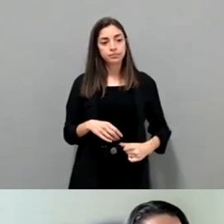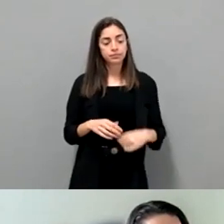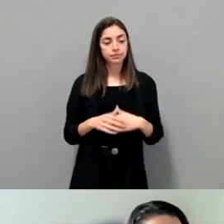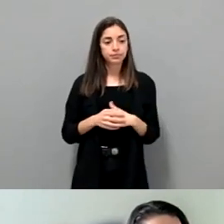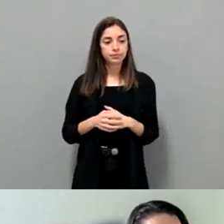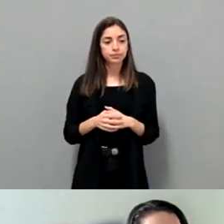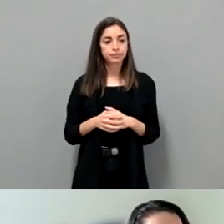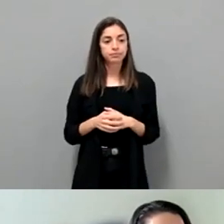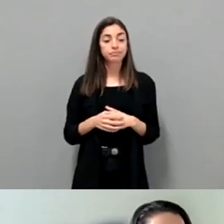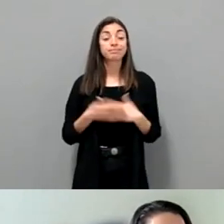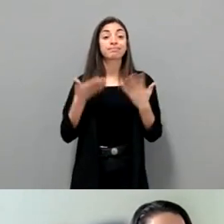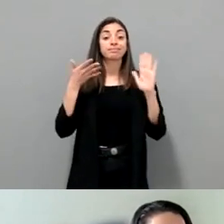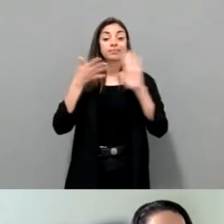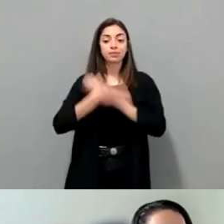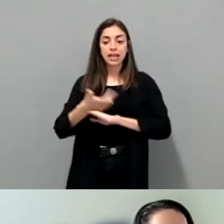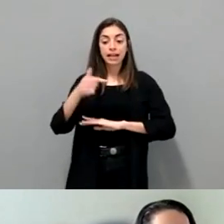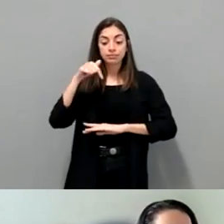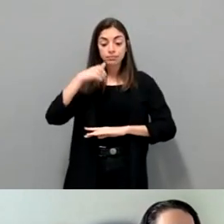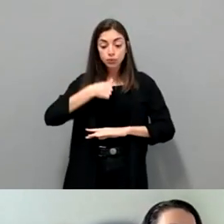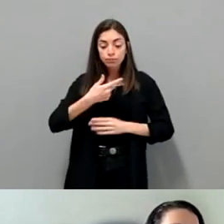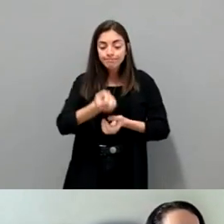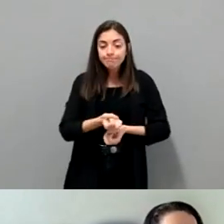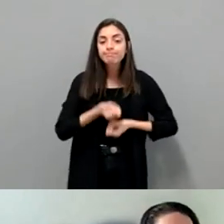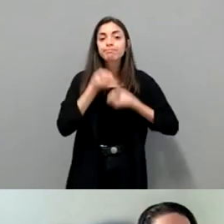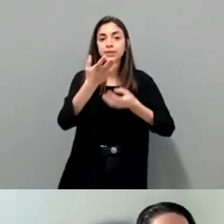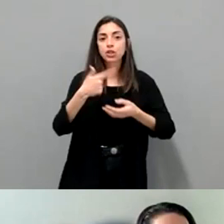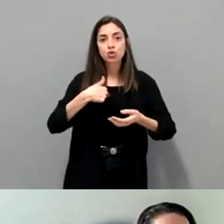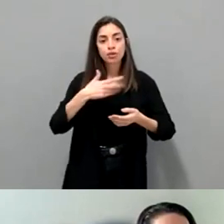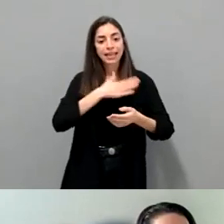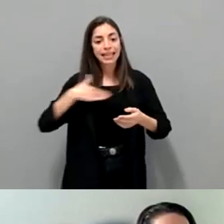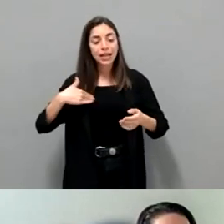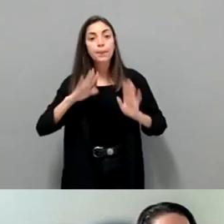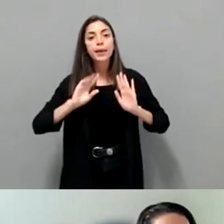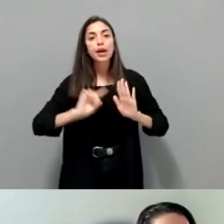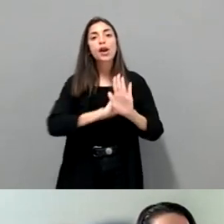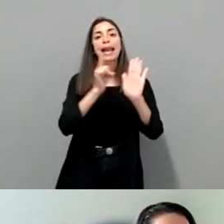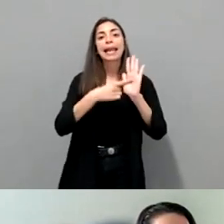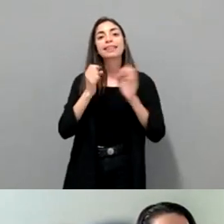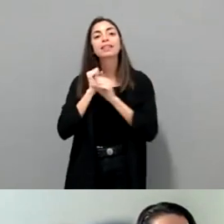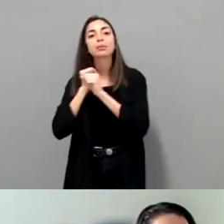Pese a que esto que acabo de expresar es lo que quiero, la ley de dependencia no lo contempla.